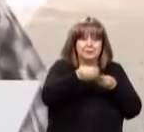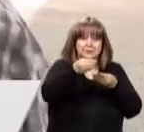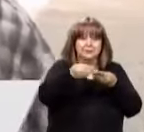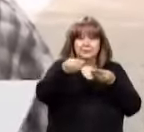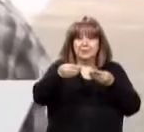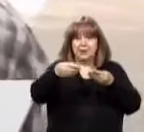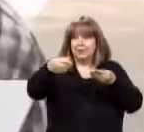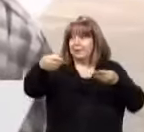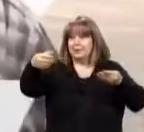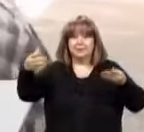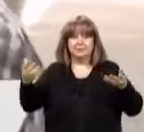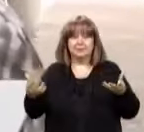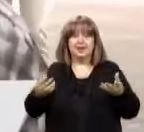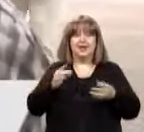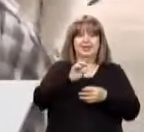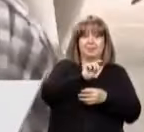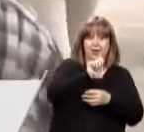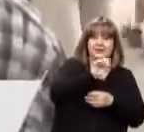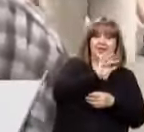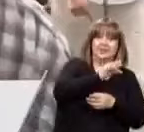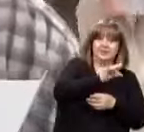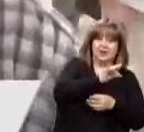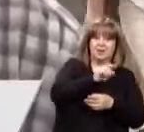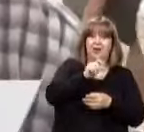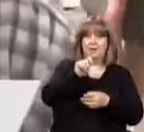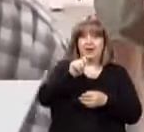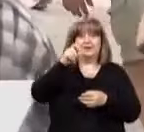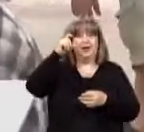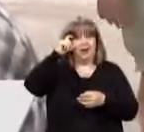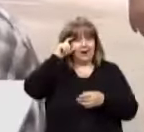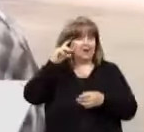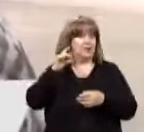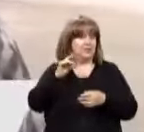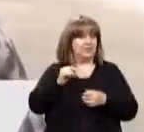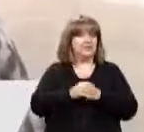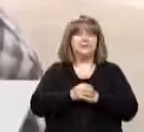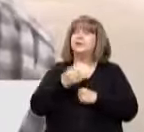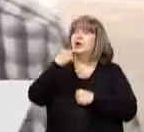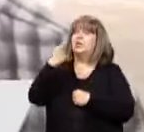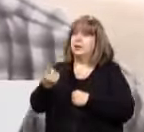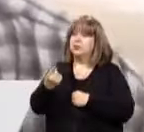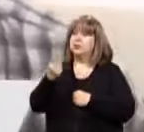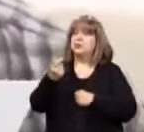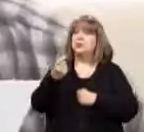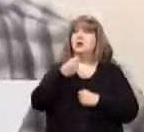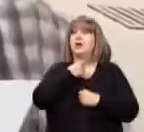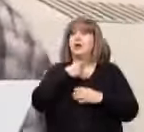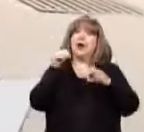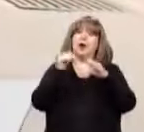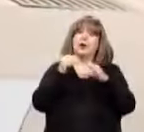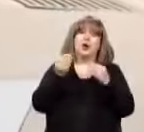enero los fines de diciembre más enero son meses complicados por eso Si pudiese ahorrar Qué sistema utilizaría para